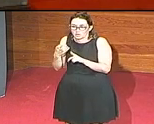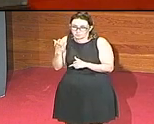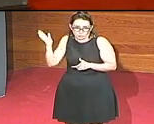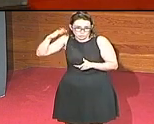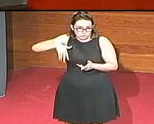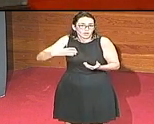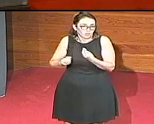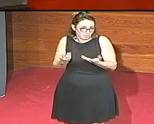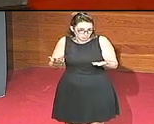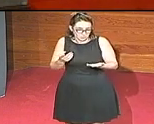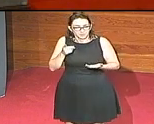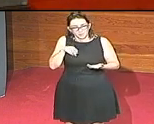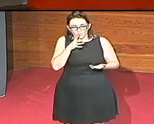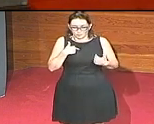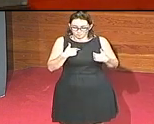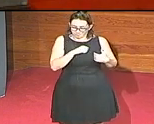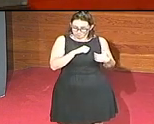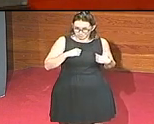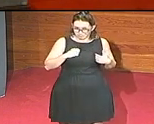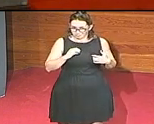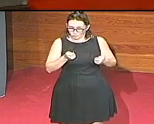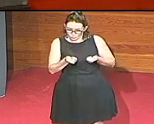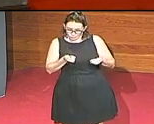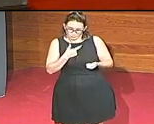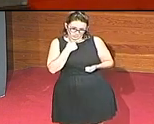tienen más control sobre lo que salen también